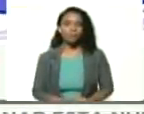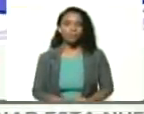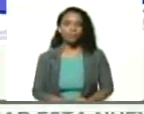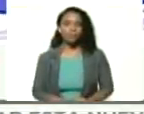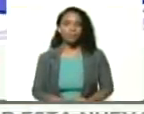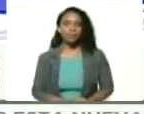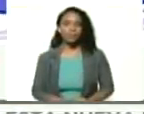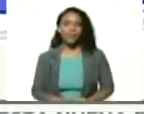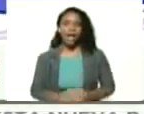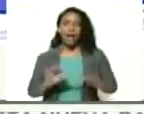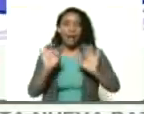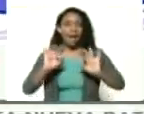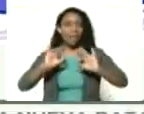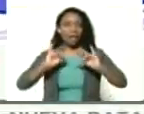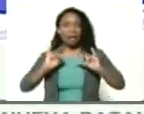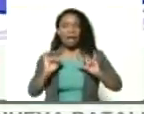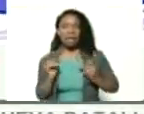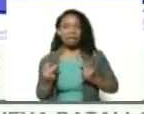incansable, batallador